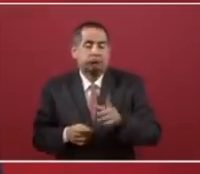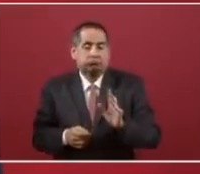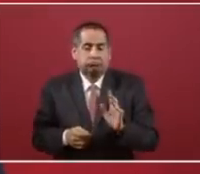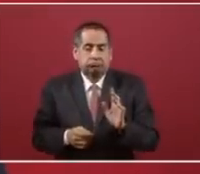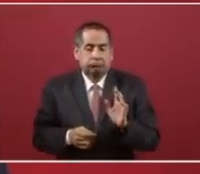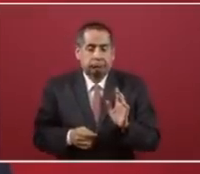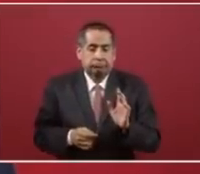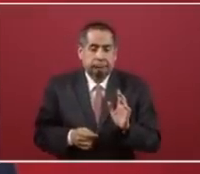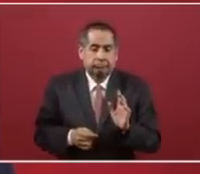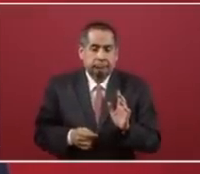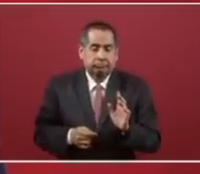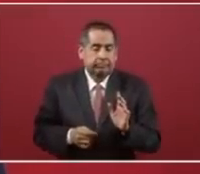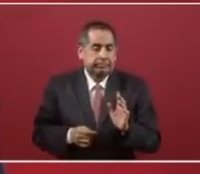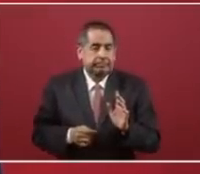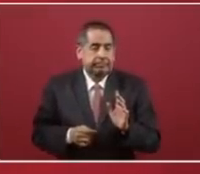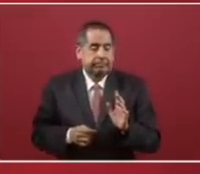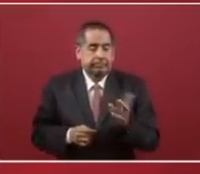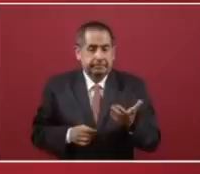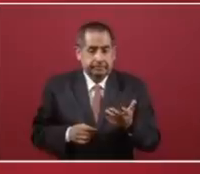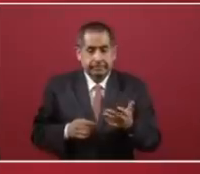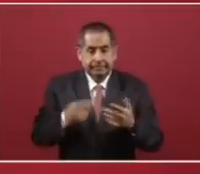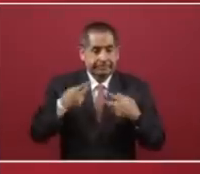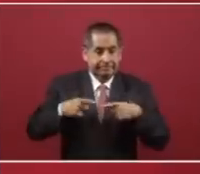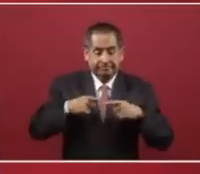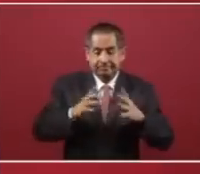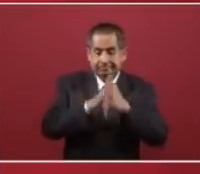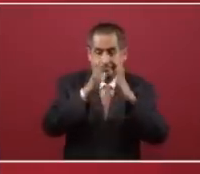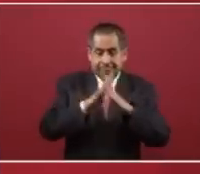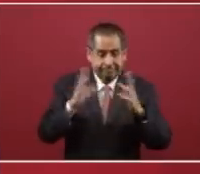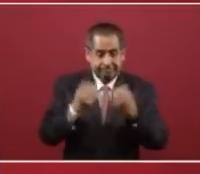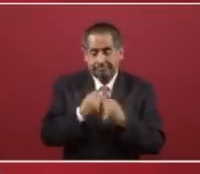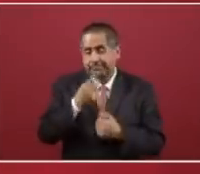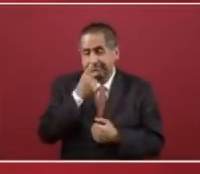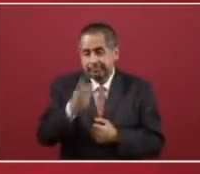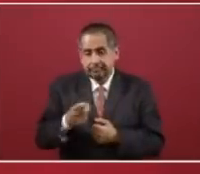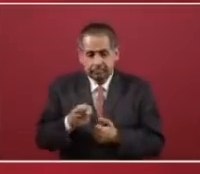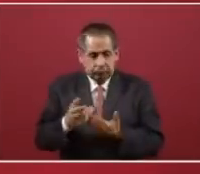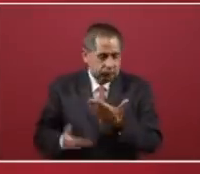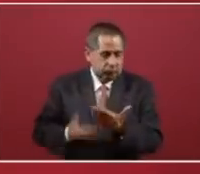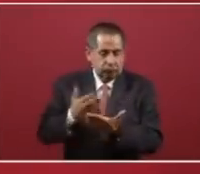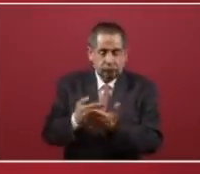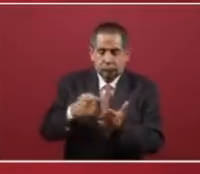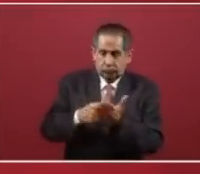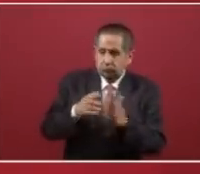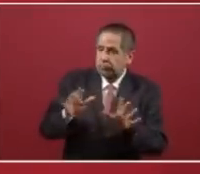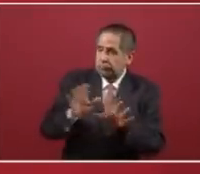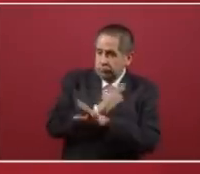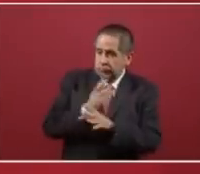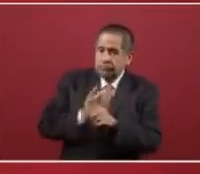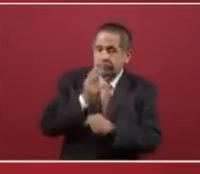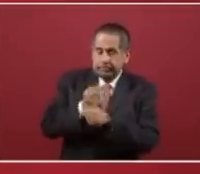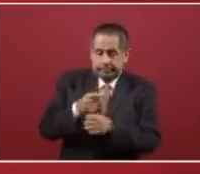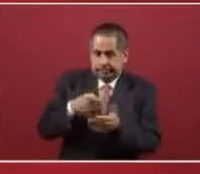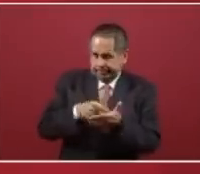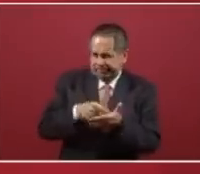este de los que participaron planteó algo de reformar